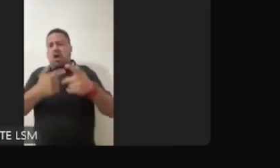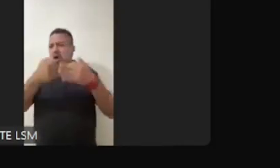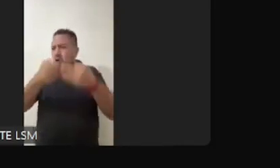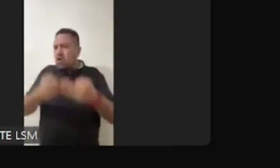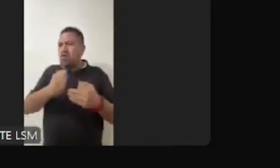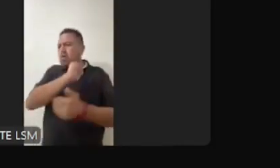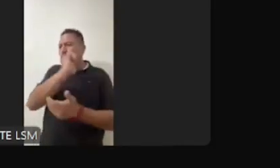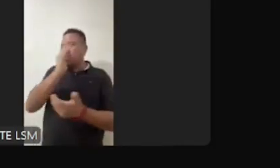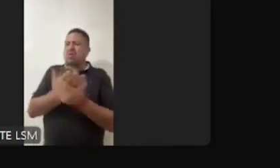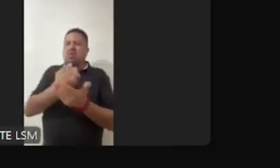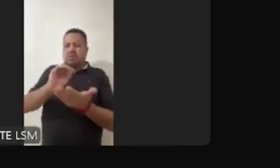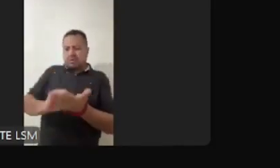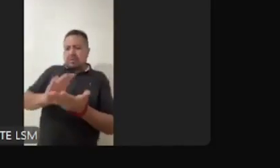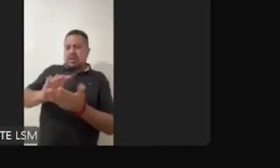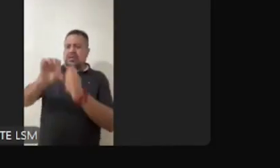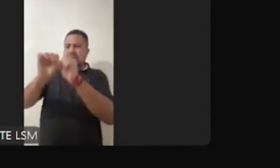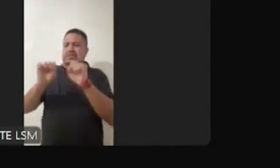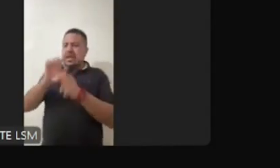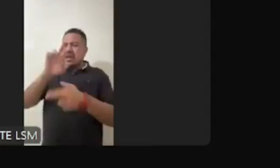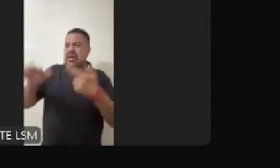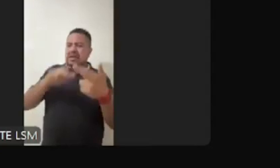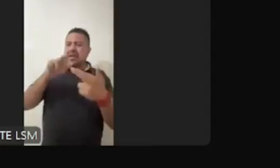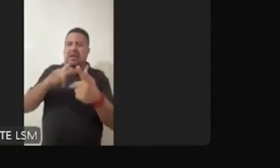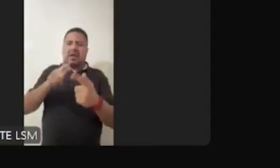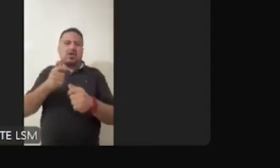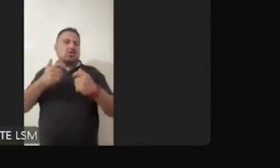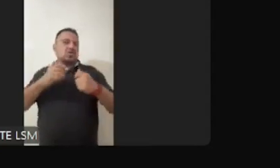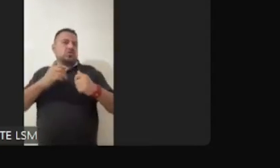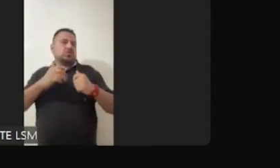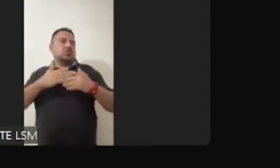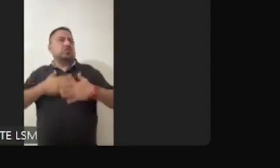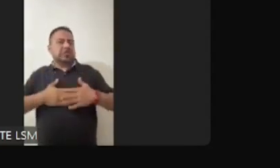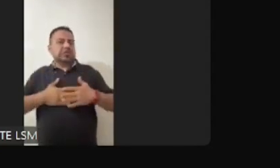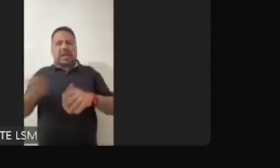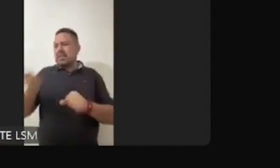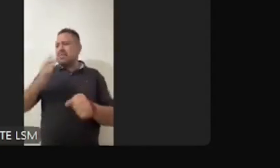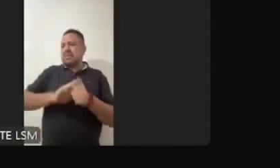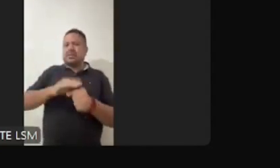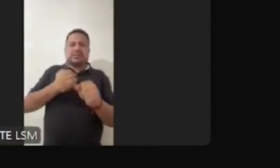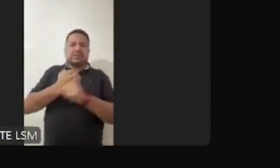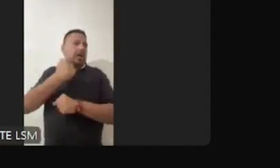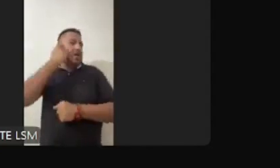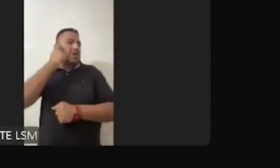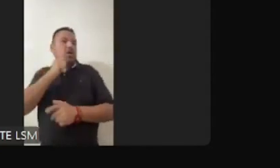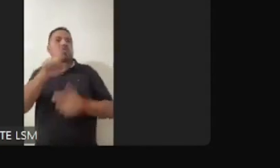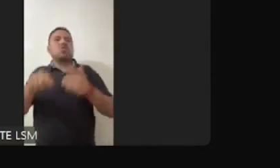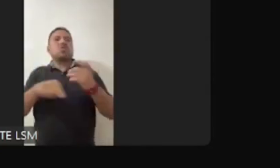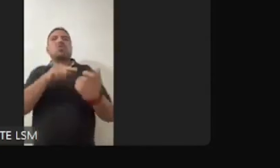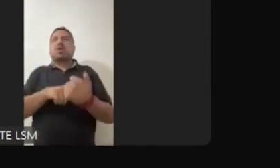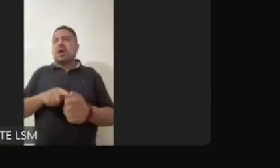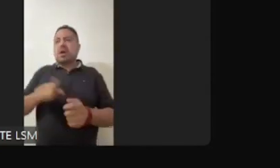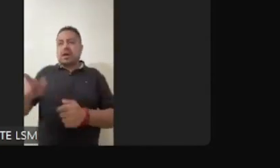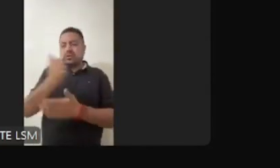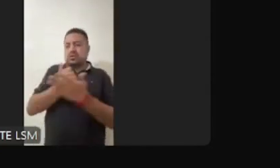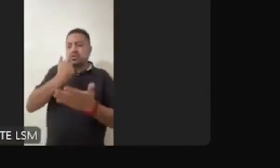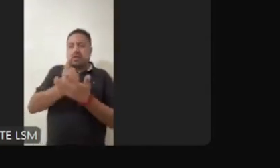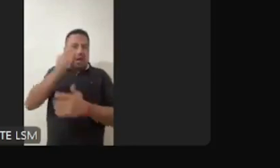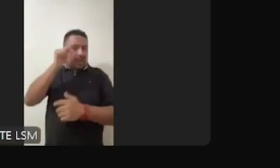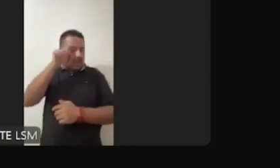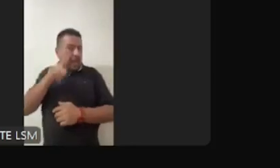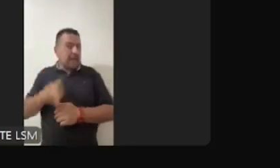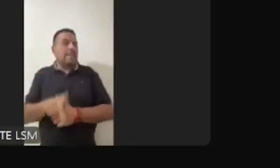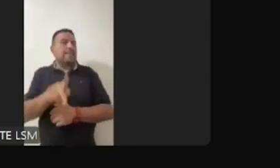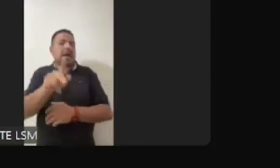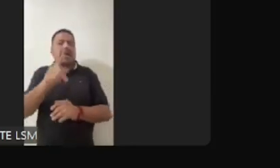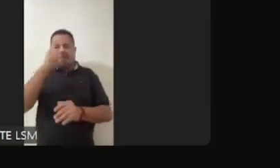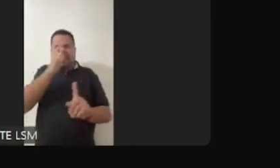expediente a la sala Regional del tribunal de Justicia administrativa del Estado de Guerrero concede en la ciudad de Tlapa de Comonfort para